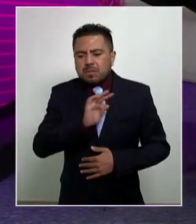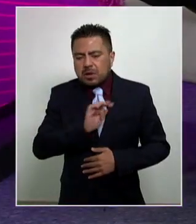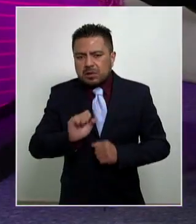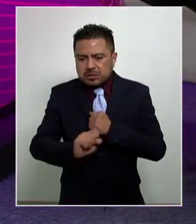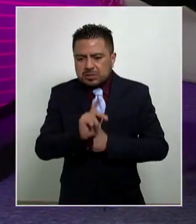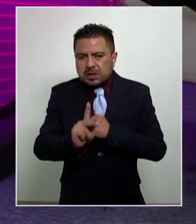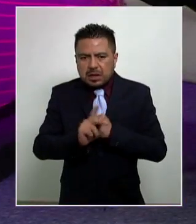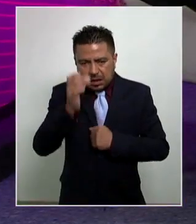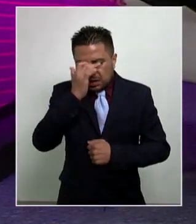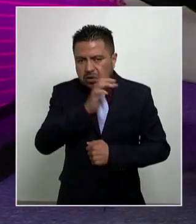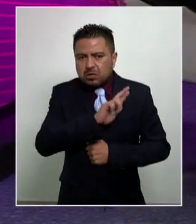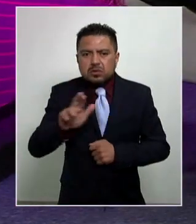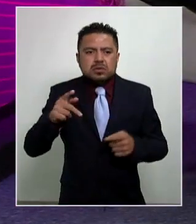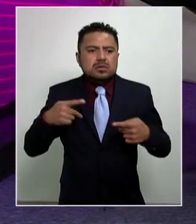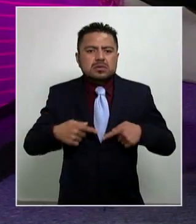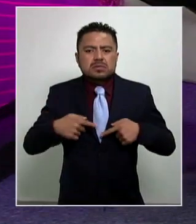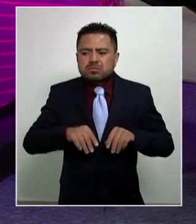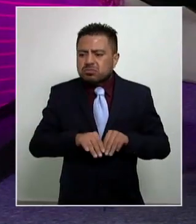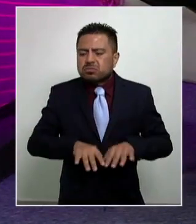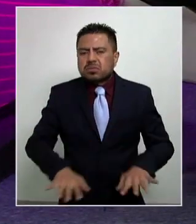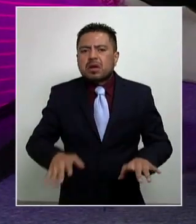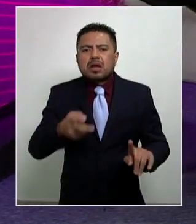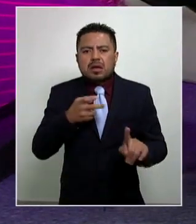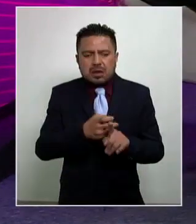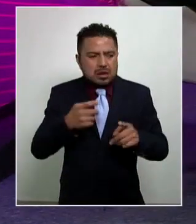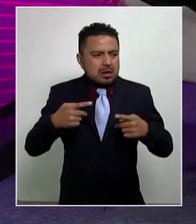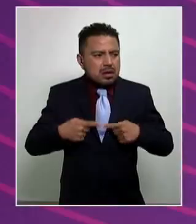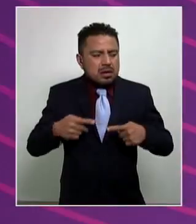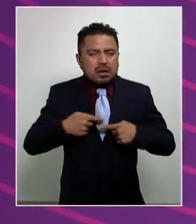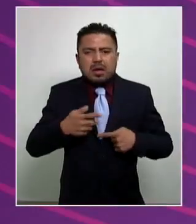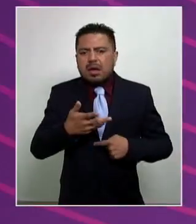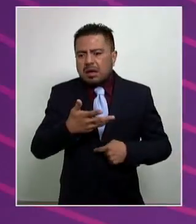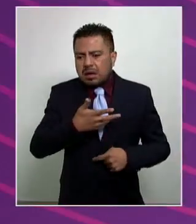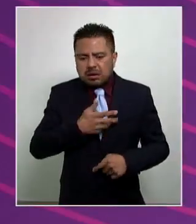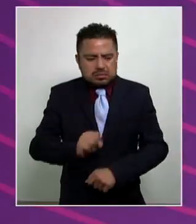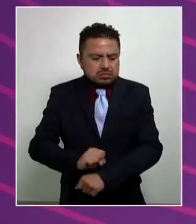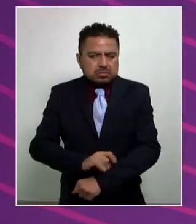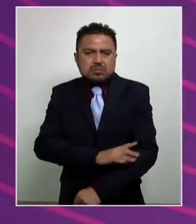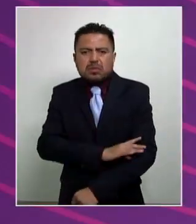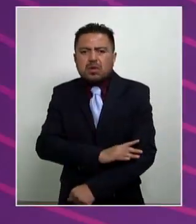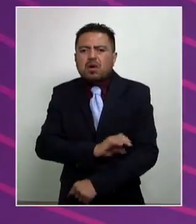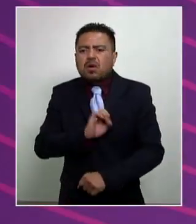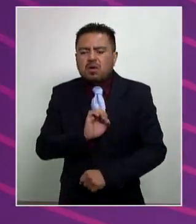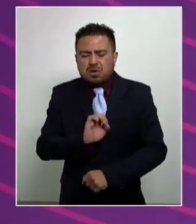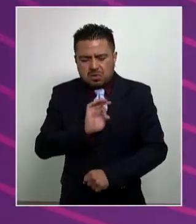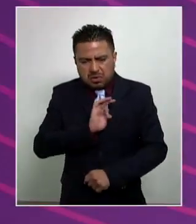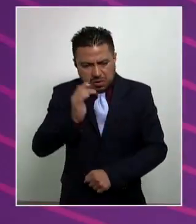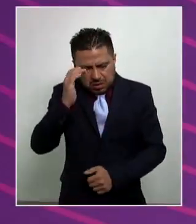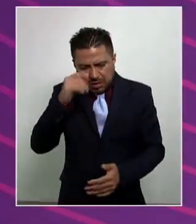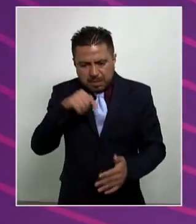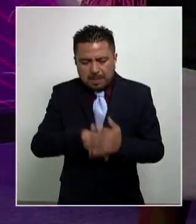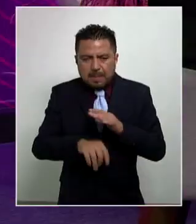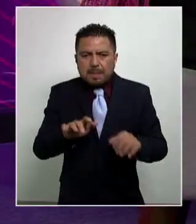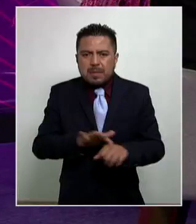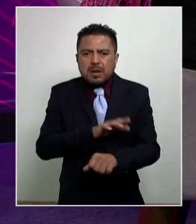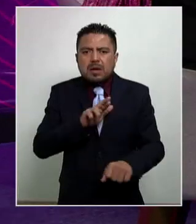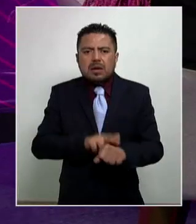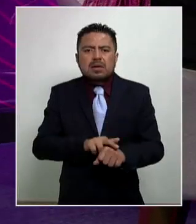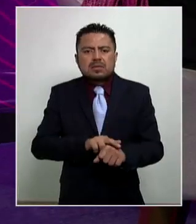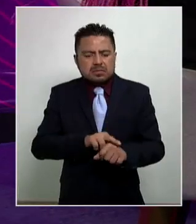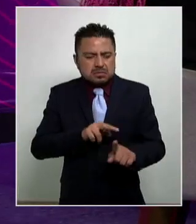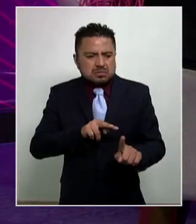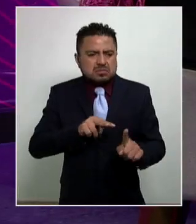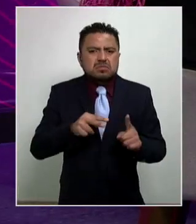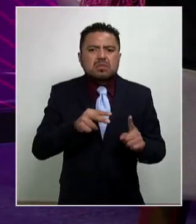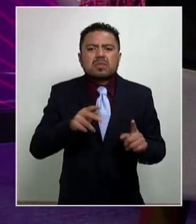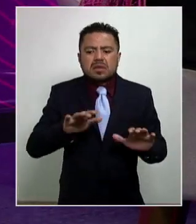hubiera reconocido a la población afrodescendiente, si la gente estuviese sensibilizada o tuviera conocimiento, una visibilización